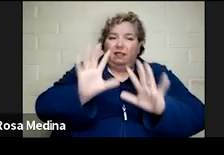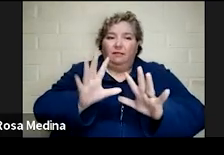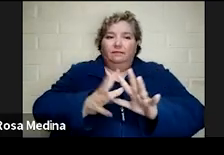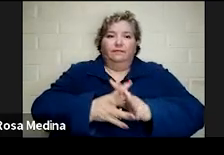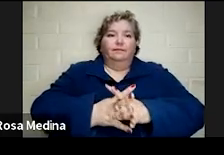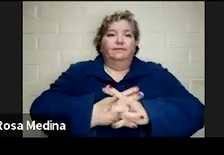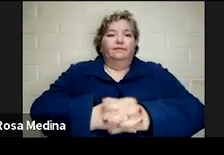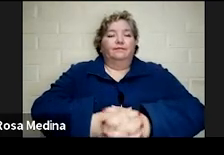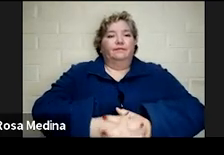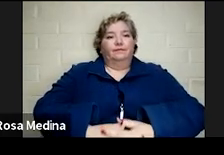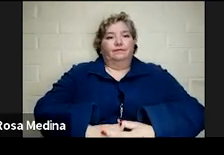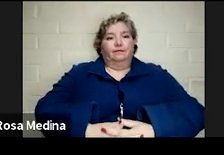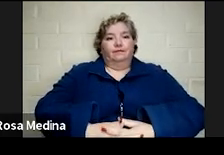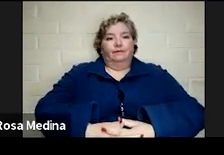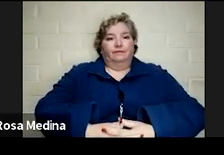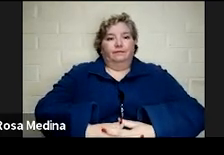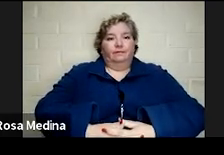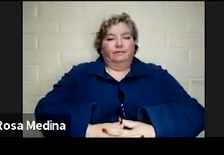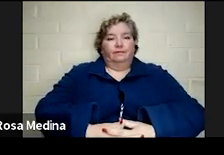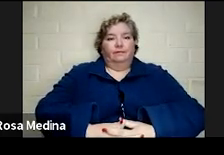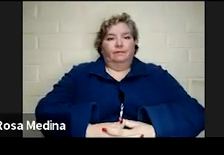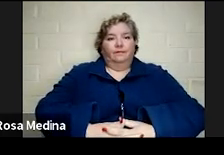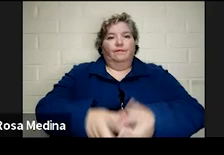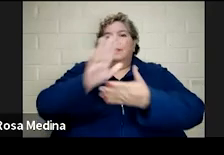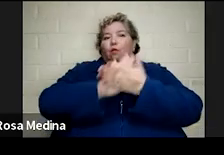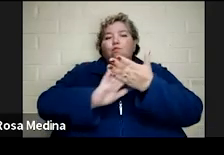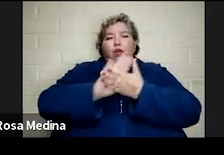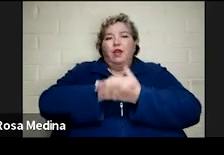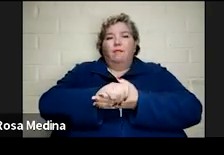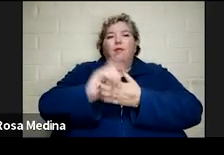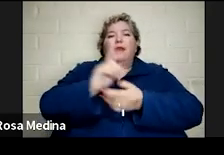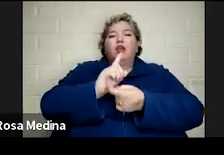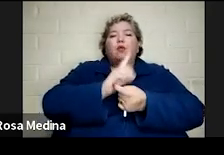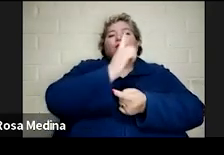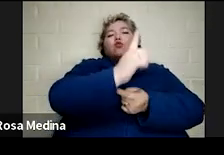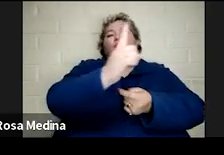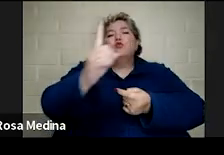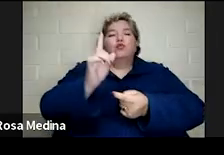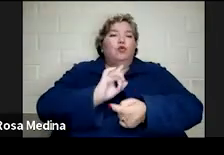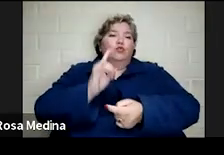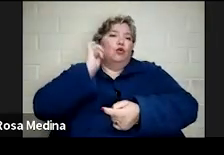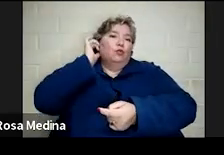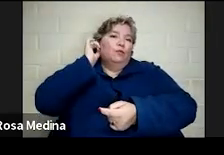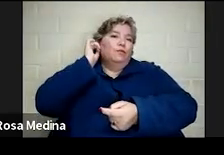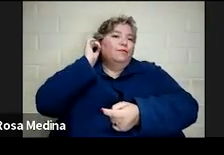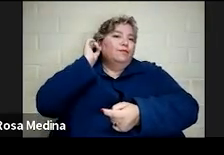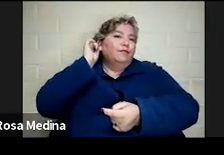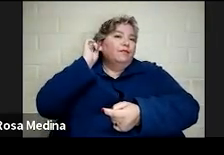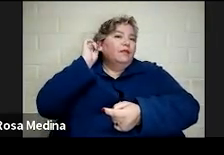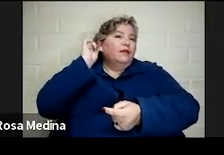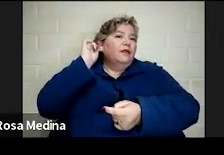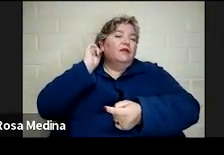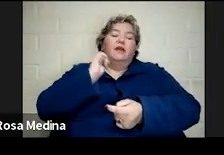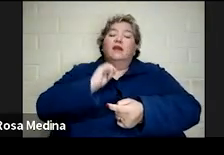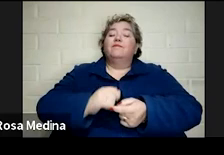Voy a poner de ejemplo, para no ir por cada una, las funciones ejecutivas, que fueron de las que se habló en